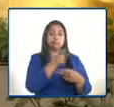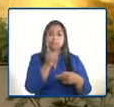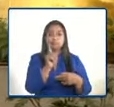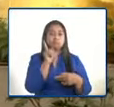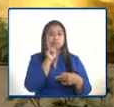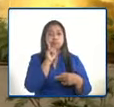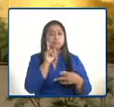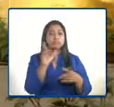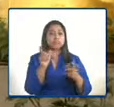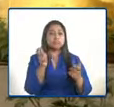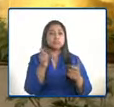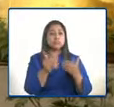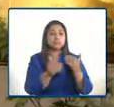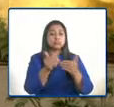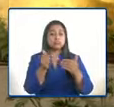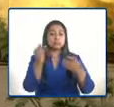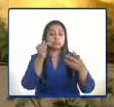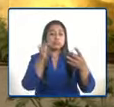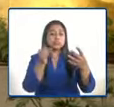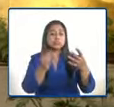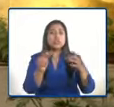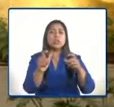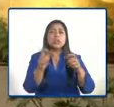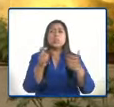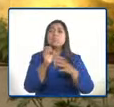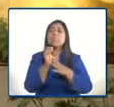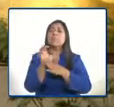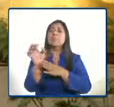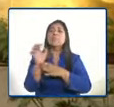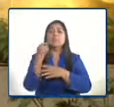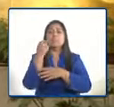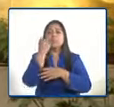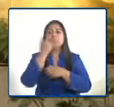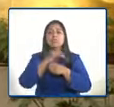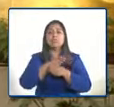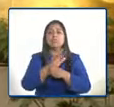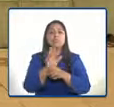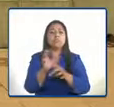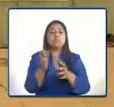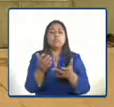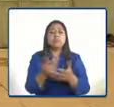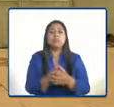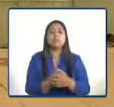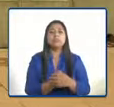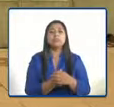¿cuáles son los protocolos que ustedes han establecido para evitar cualquier contagio de COVID?